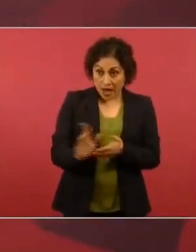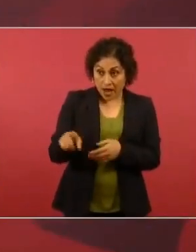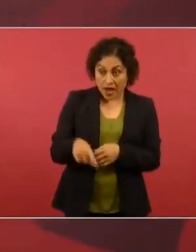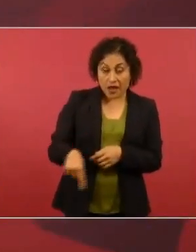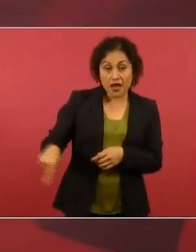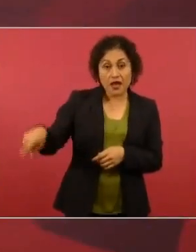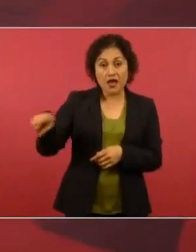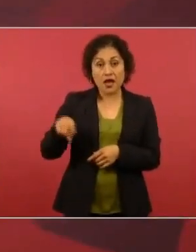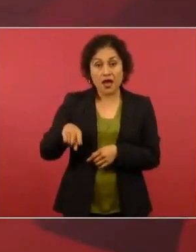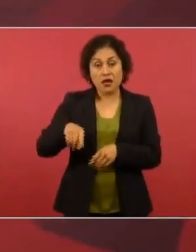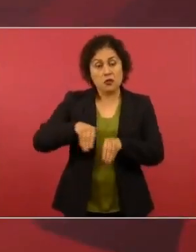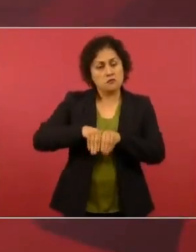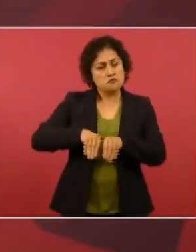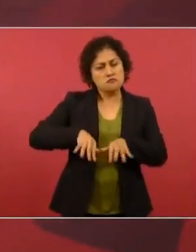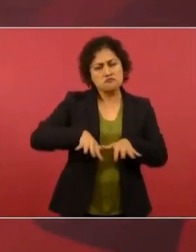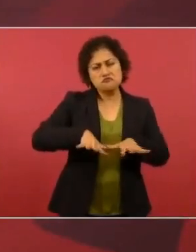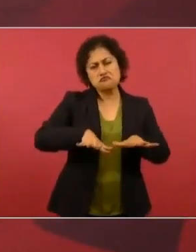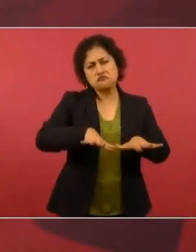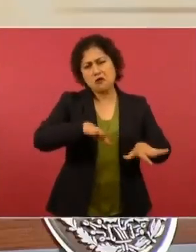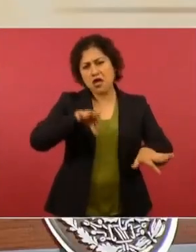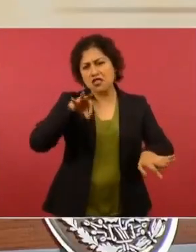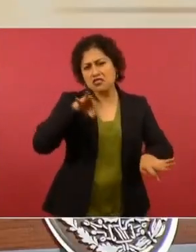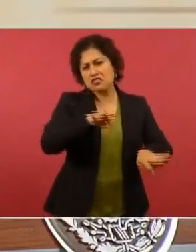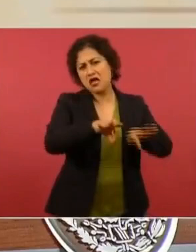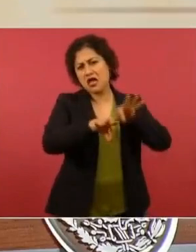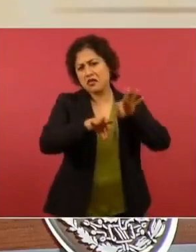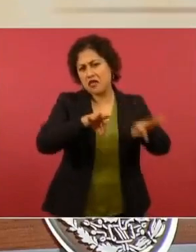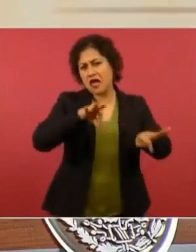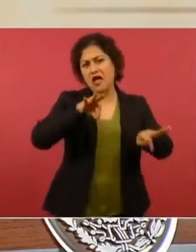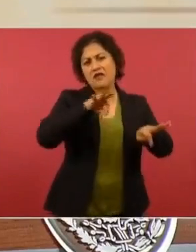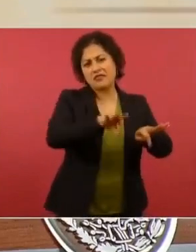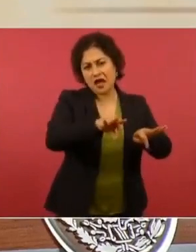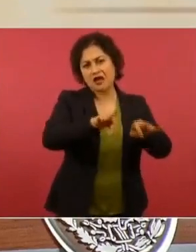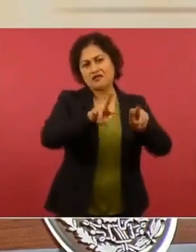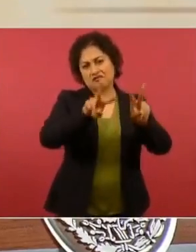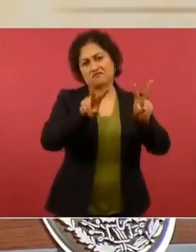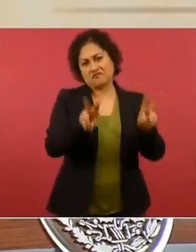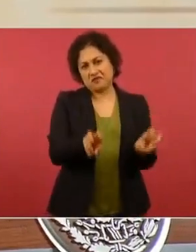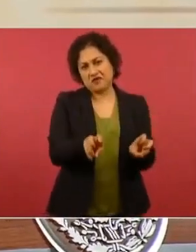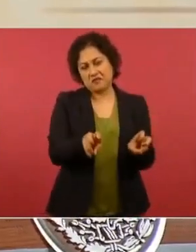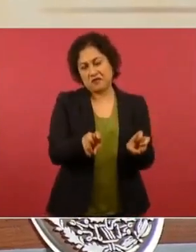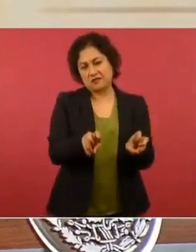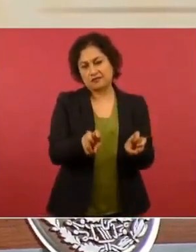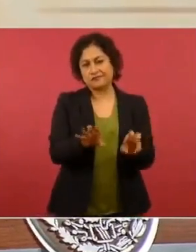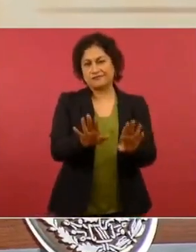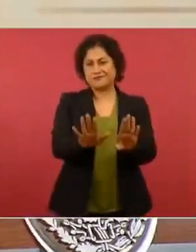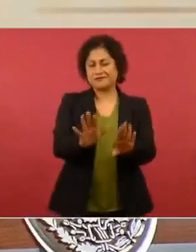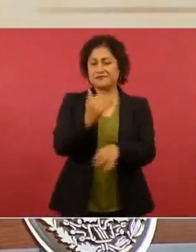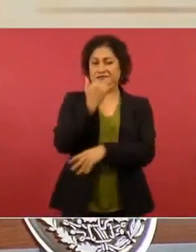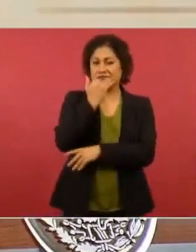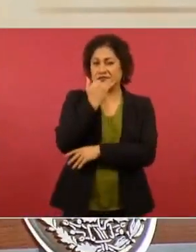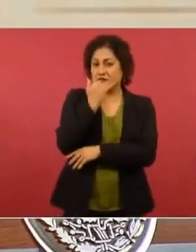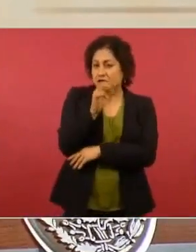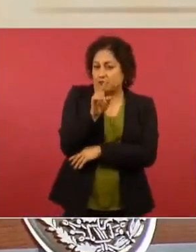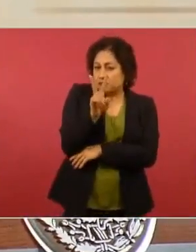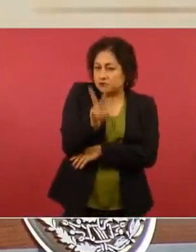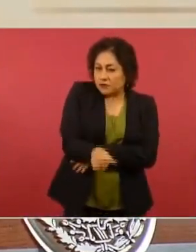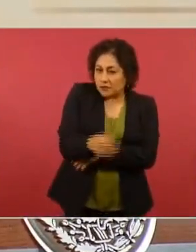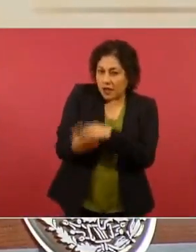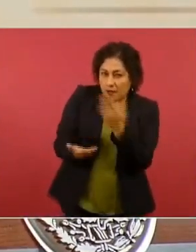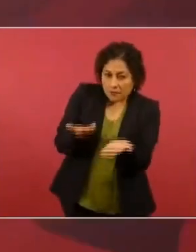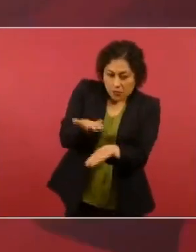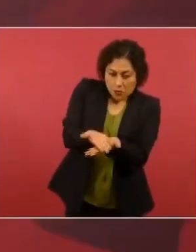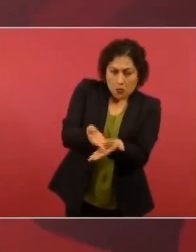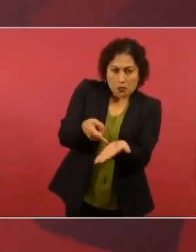y esperamos la sentencia, así que bueno, hay que ser respetuosos, porque se le están imputando cargos que solo competen a